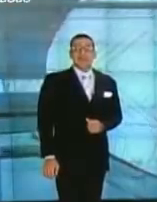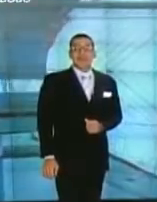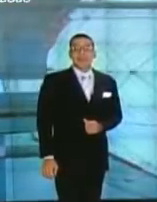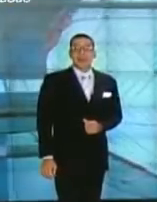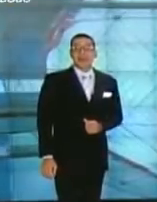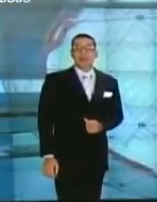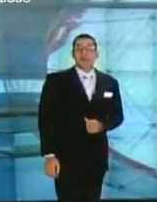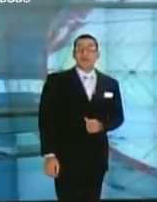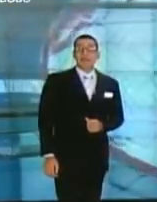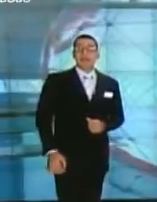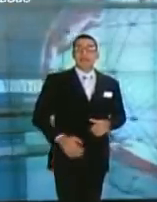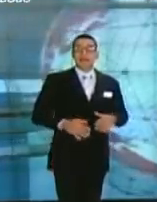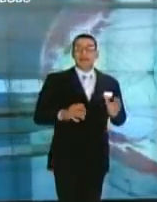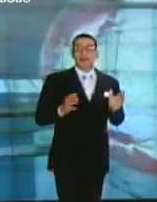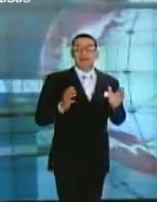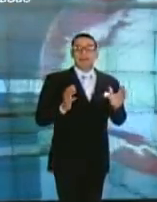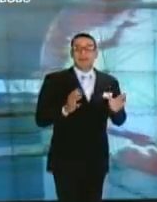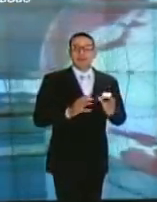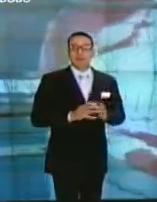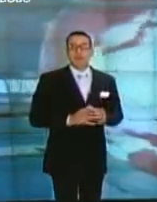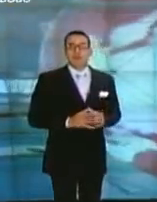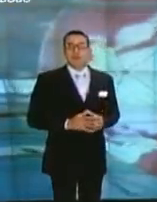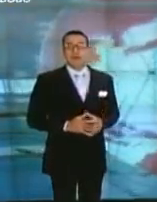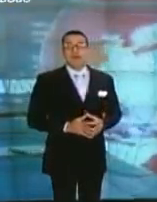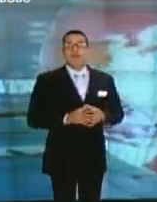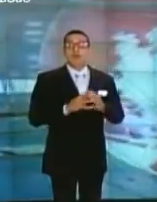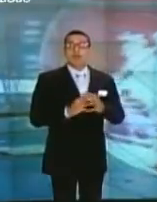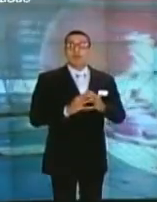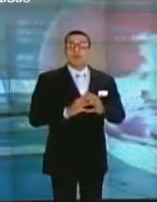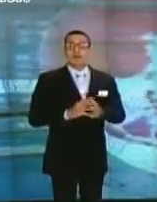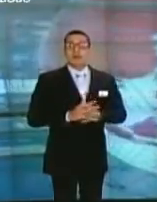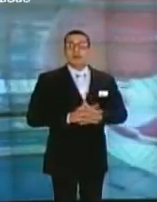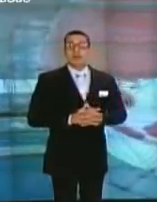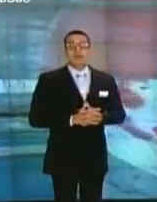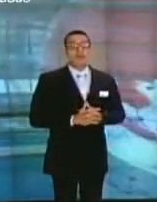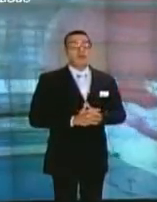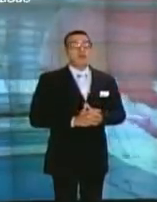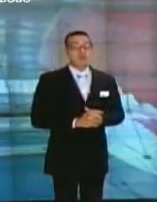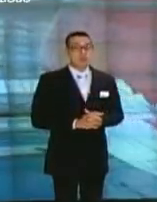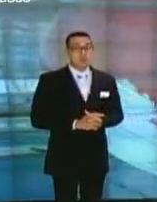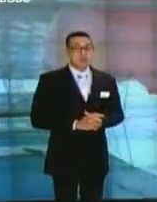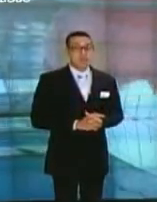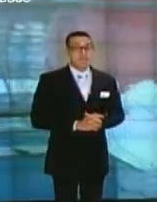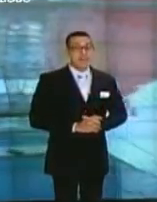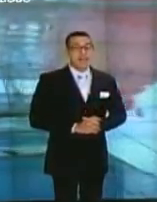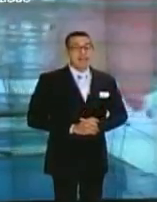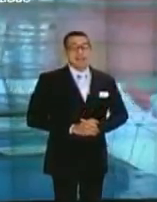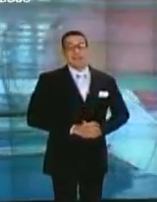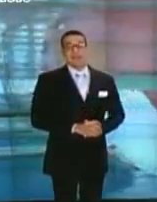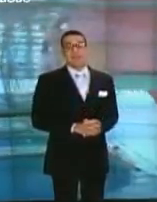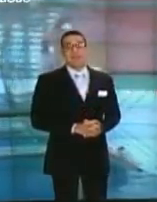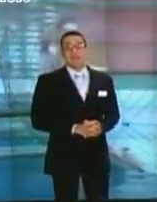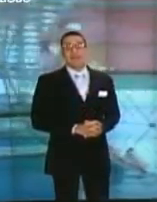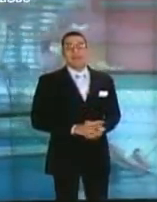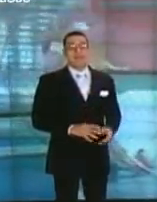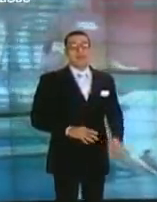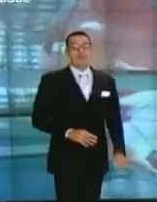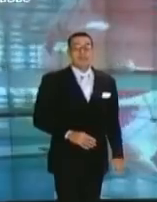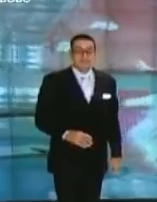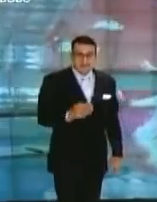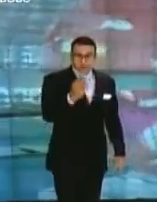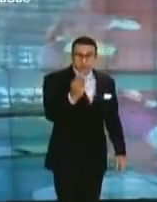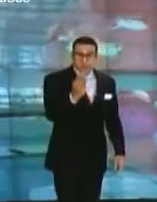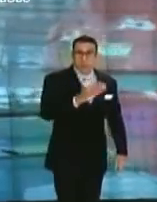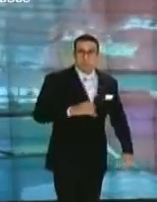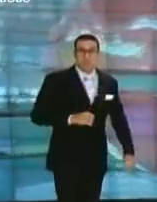una fecha especial también para Venezuela en el marco del respeto a los derechos humanos. Por ello, a esta hora comienza la locución del fiscal general de la República, Tarek